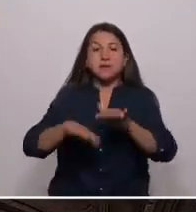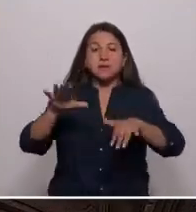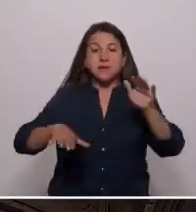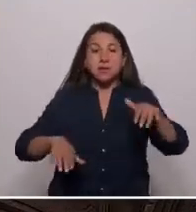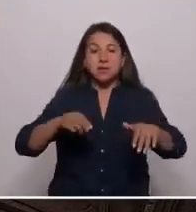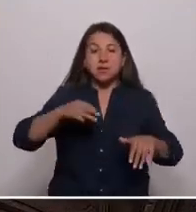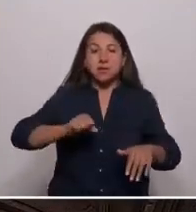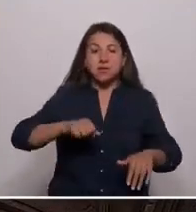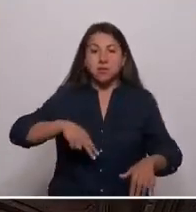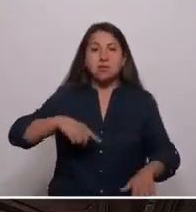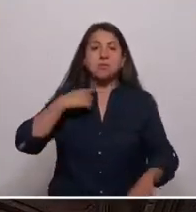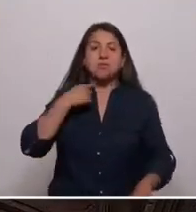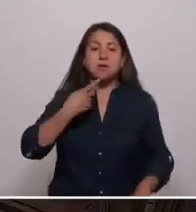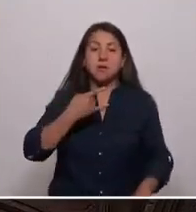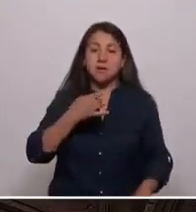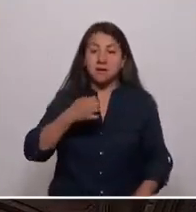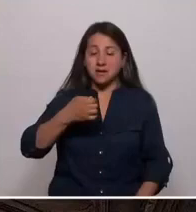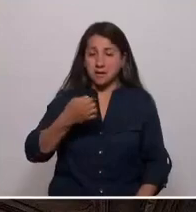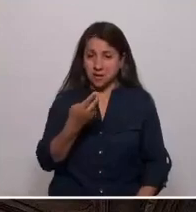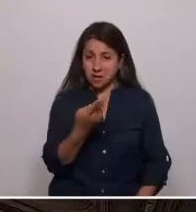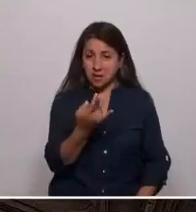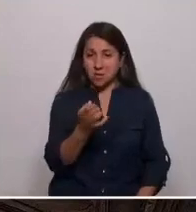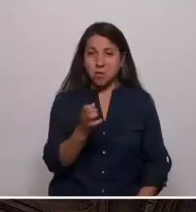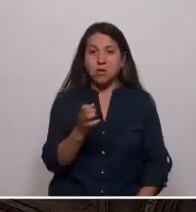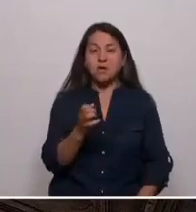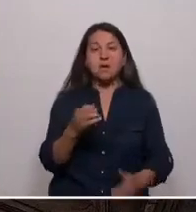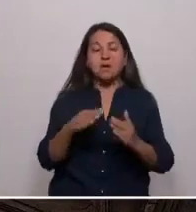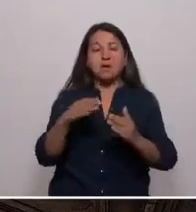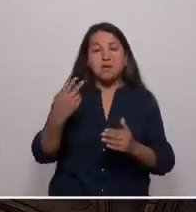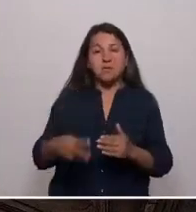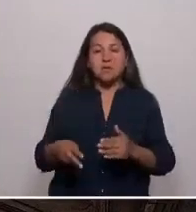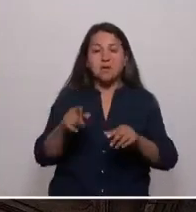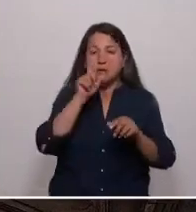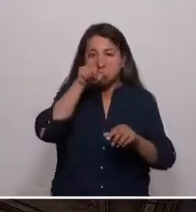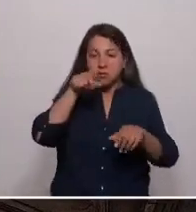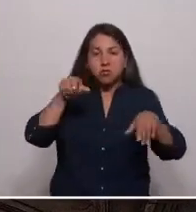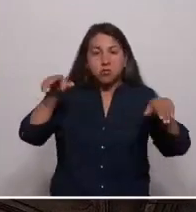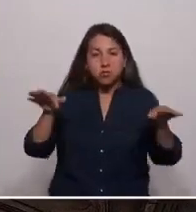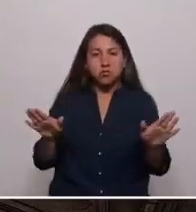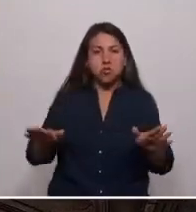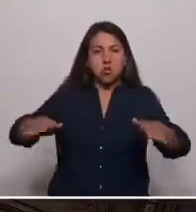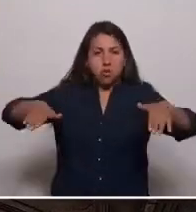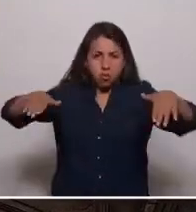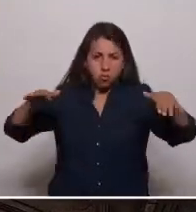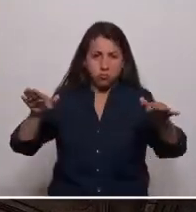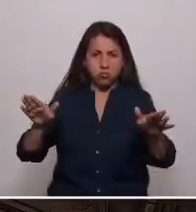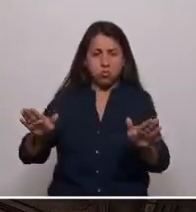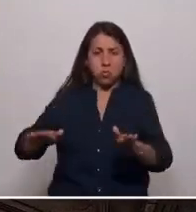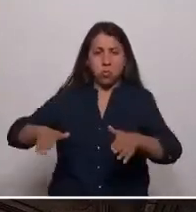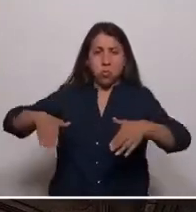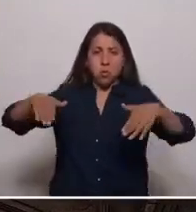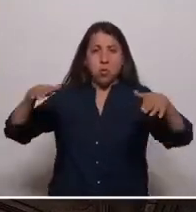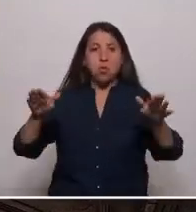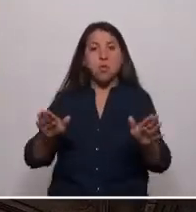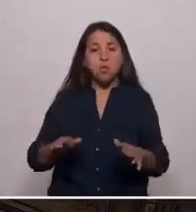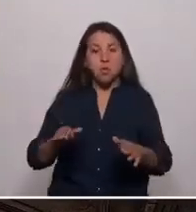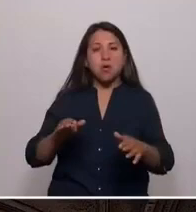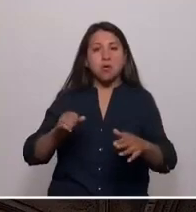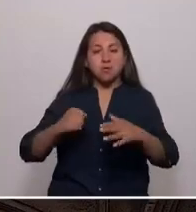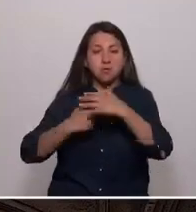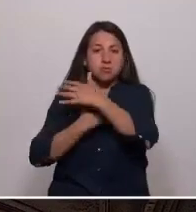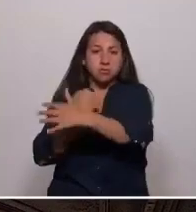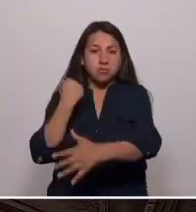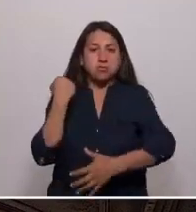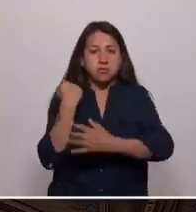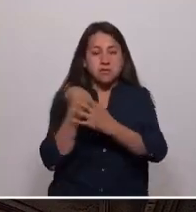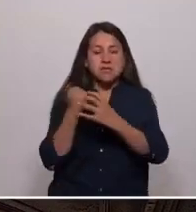casa, el lugar de la vida del Manque, el cóndor, esa ave imponente, tan significativa en la espiritualidad